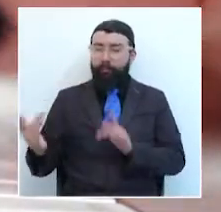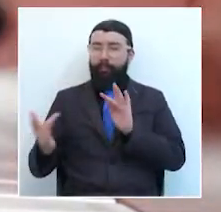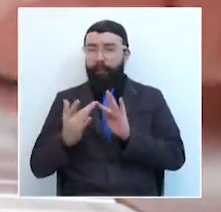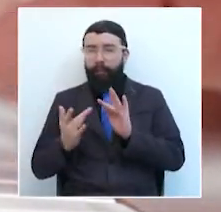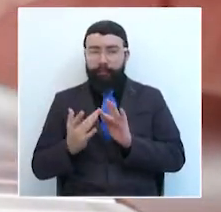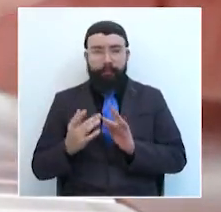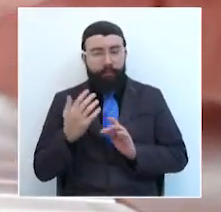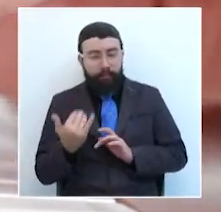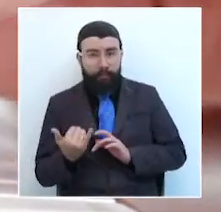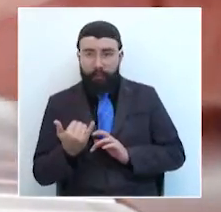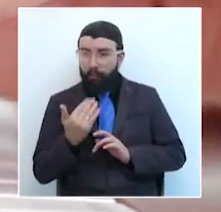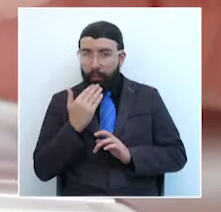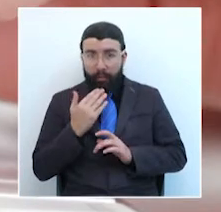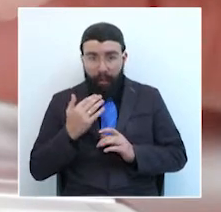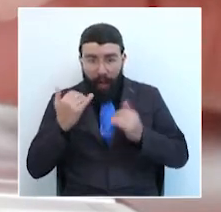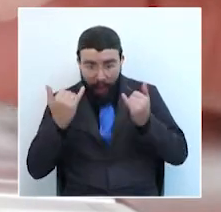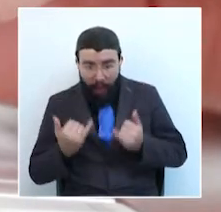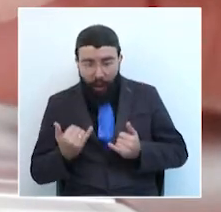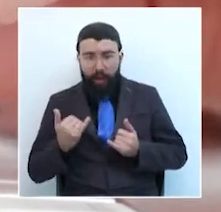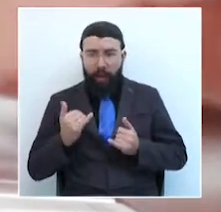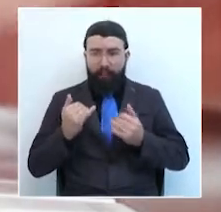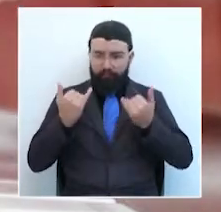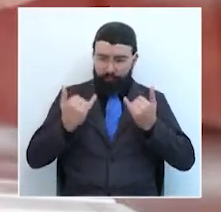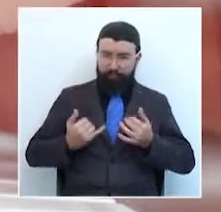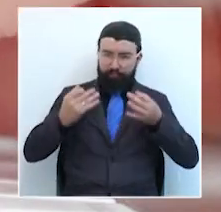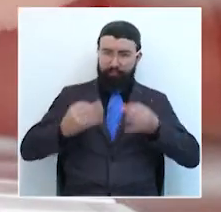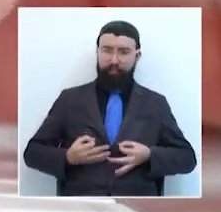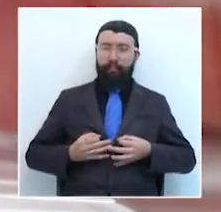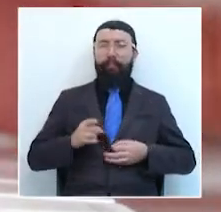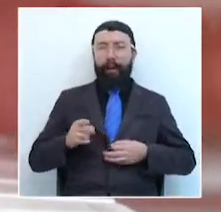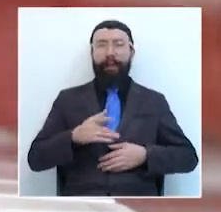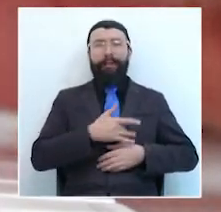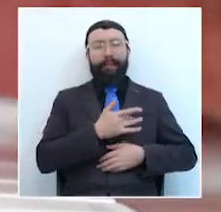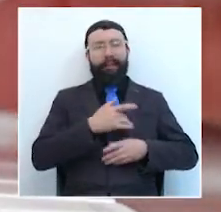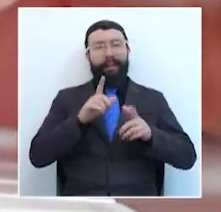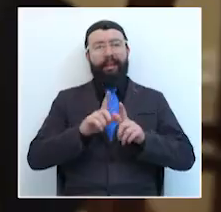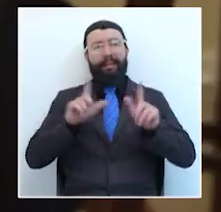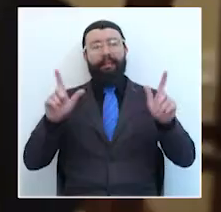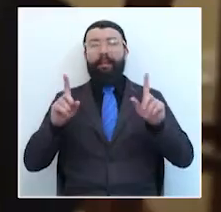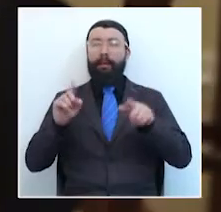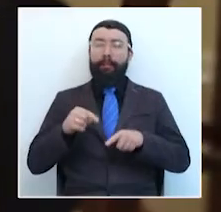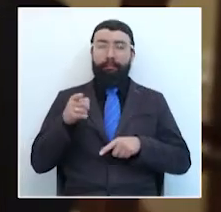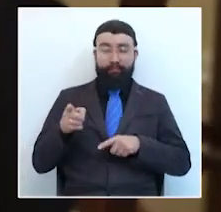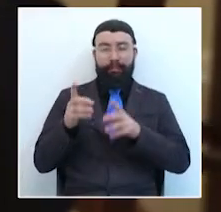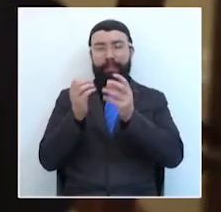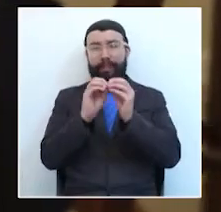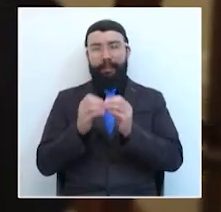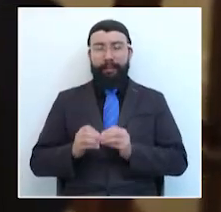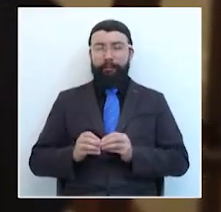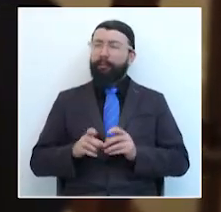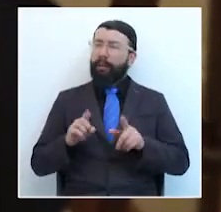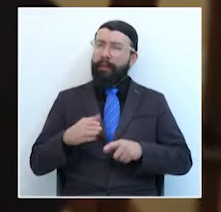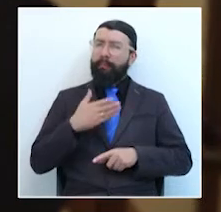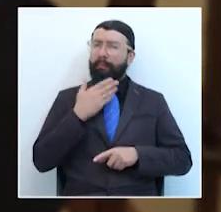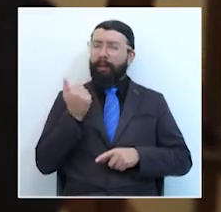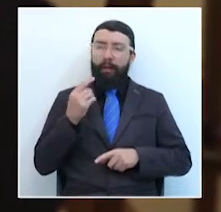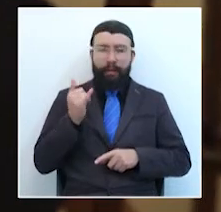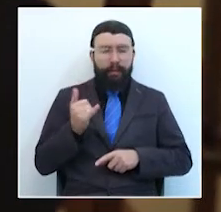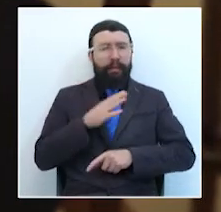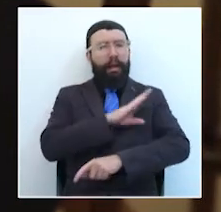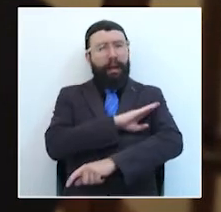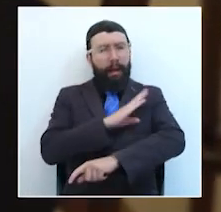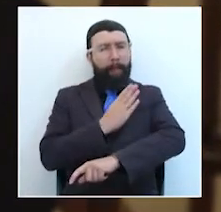centrado en el momento actual hace que la persona se sienta más libre y crea mejora la capacidad de concentración